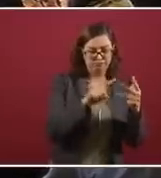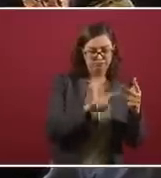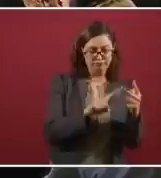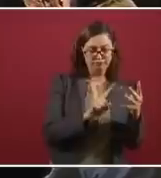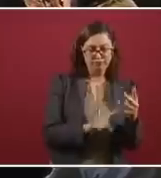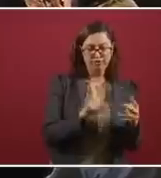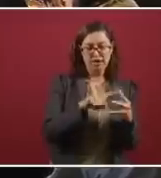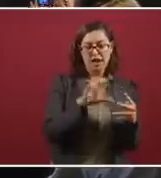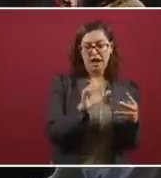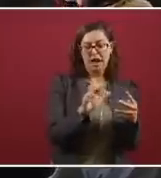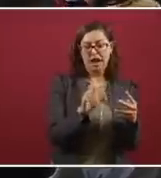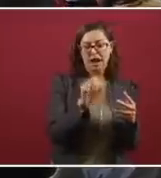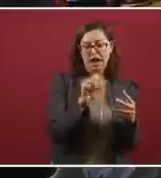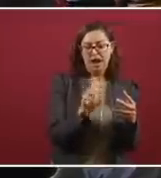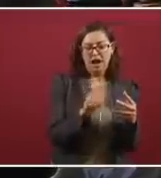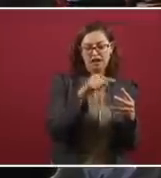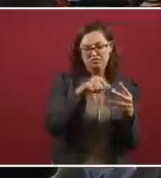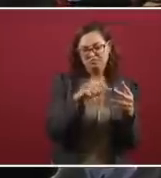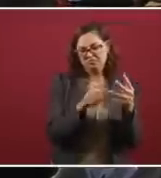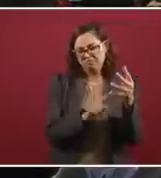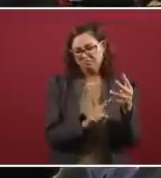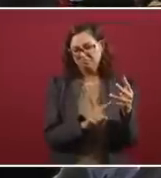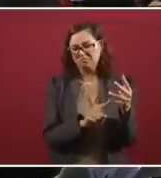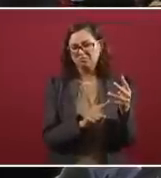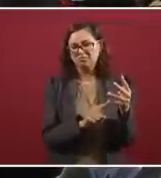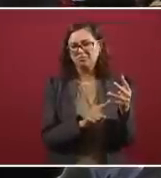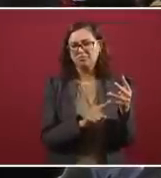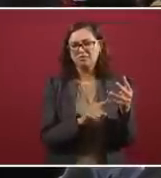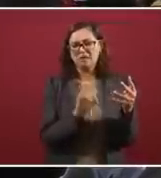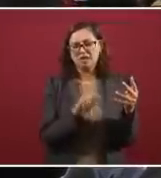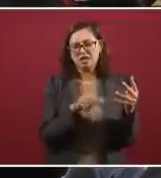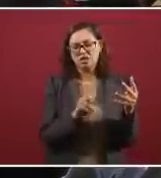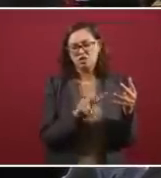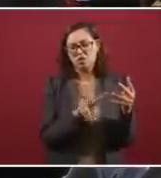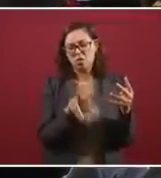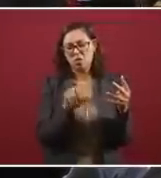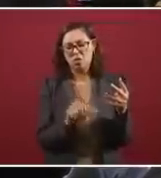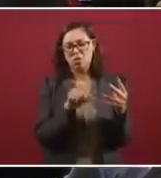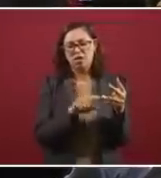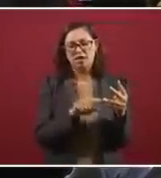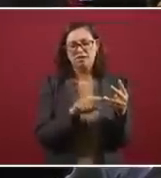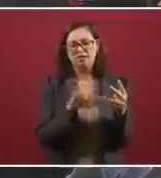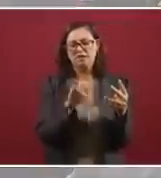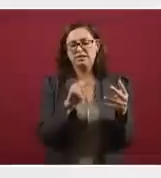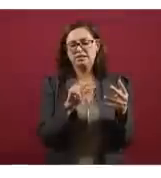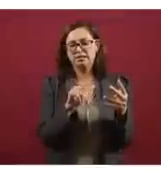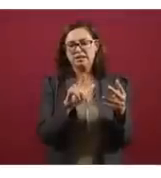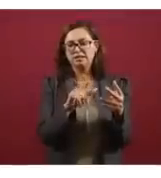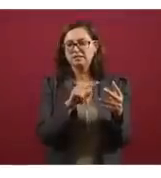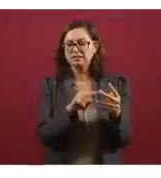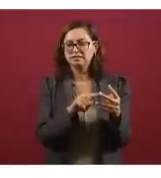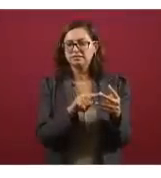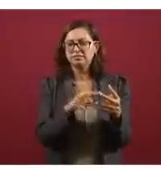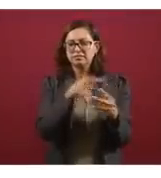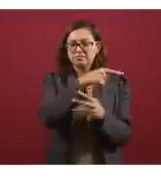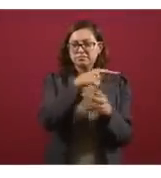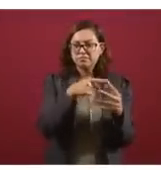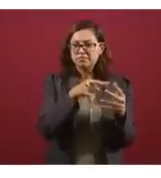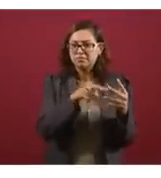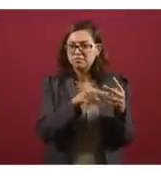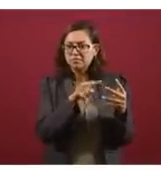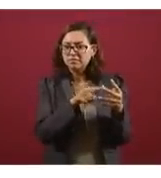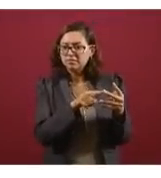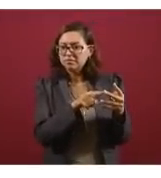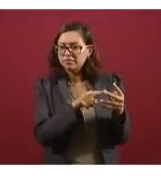Enova, IMG Consorcio y Enova y TC Energía y Fermaca, con la CFE realizaron las